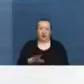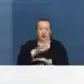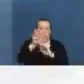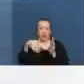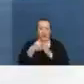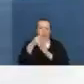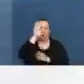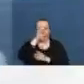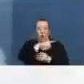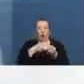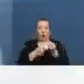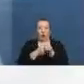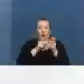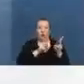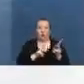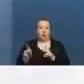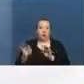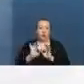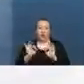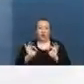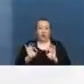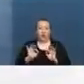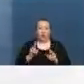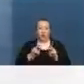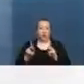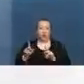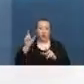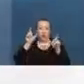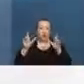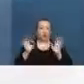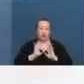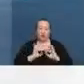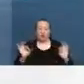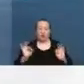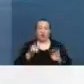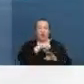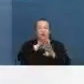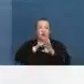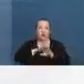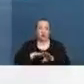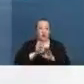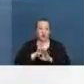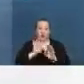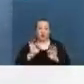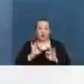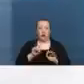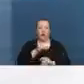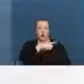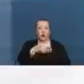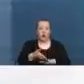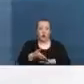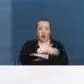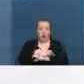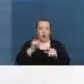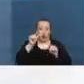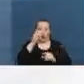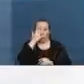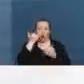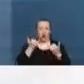apoyo popular pero tampoco creo que haya tenido solvencia moral pero lo poco que le quedaba o la que ha perdido